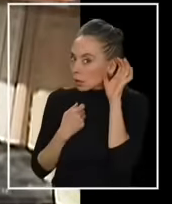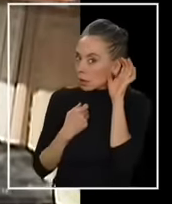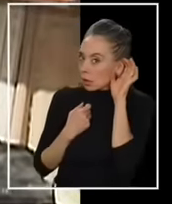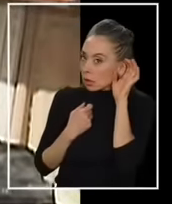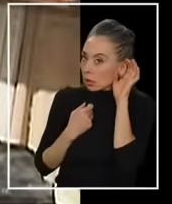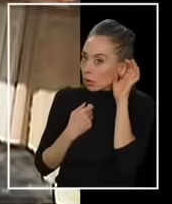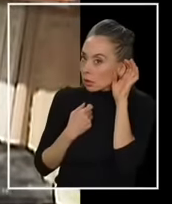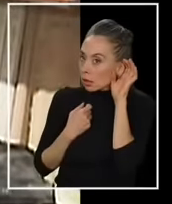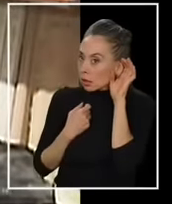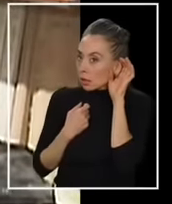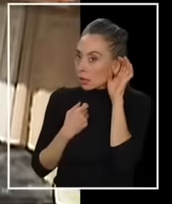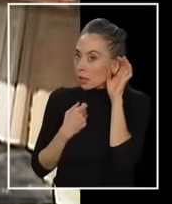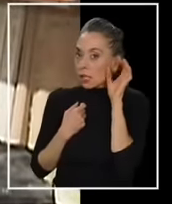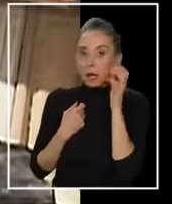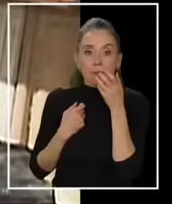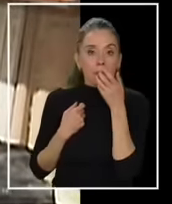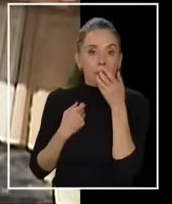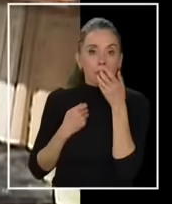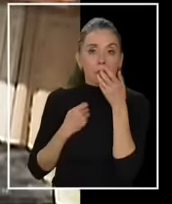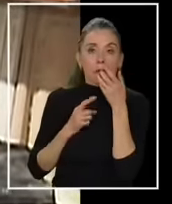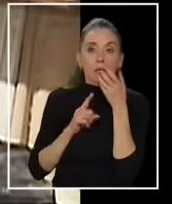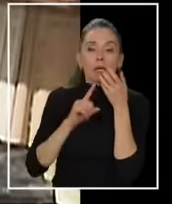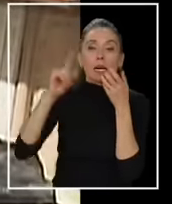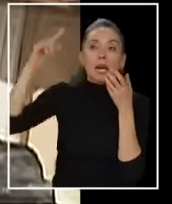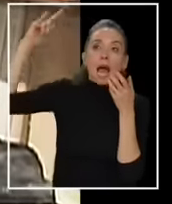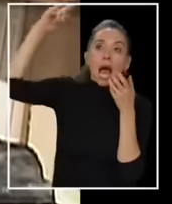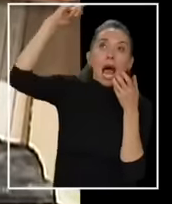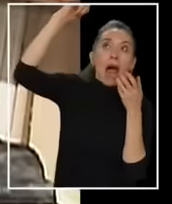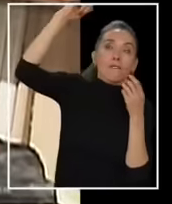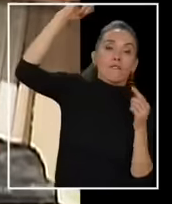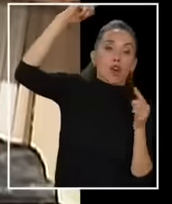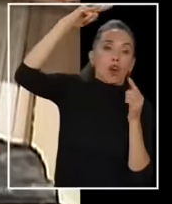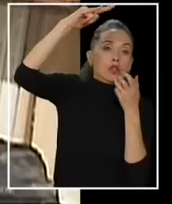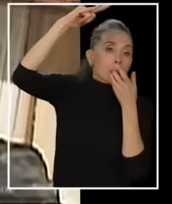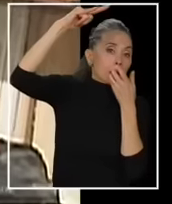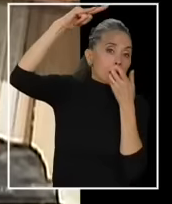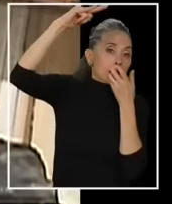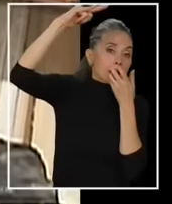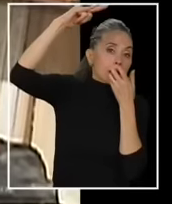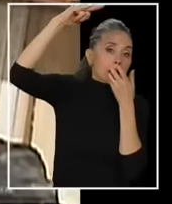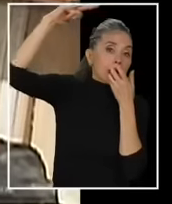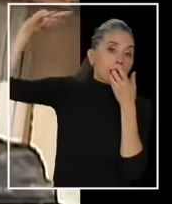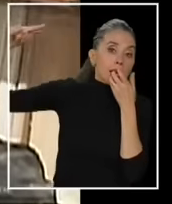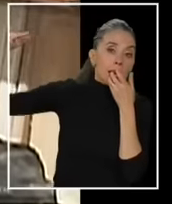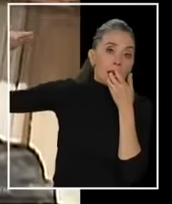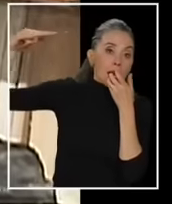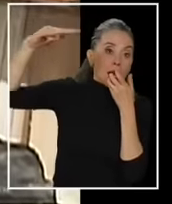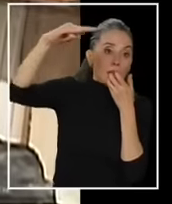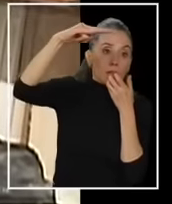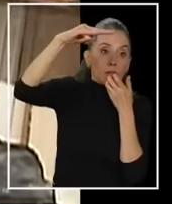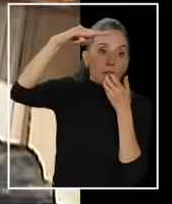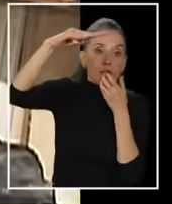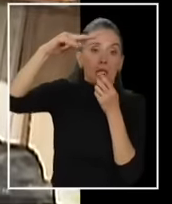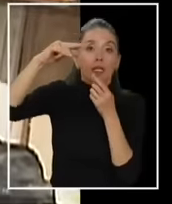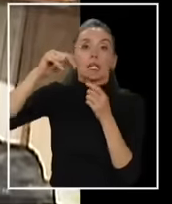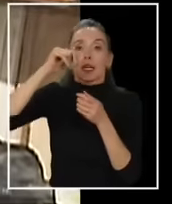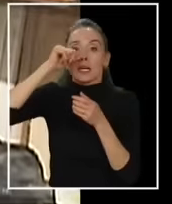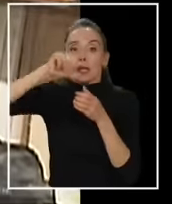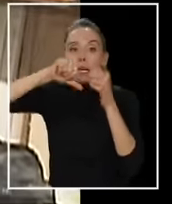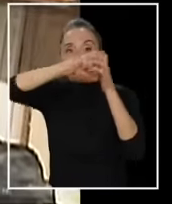que estaban transmitiendo señales al avión diciéndole que tenía que quemar